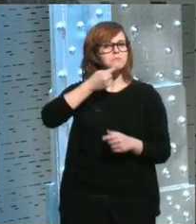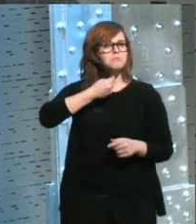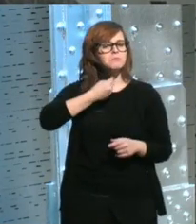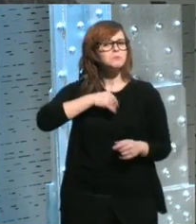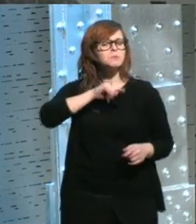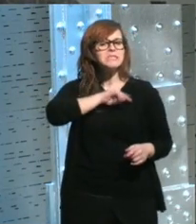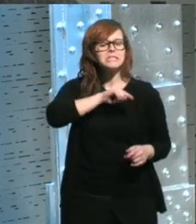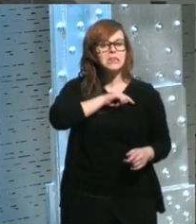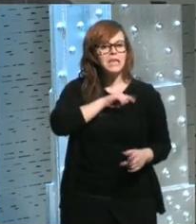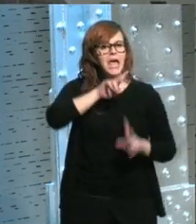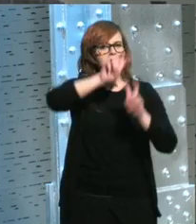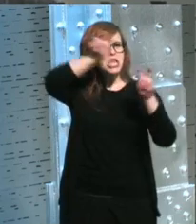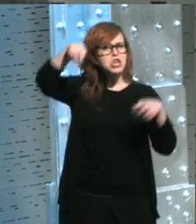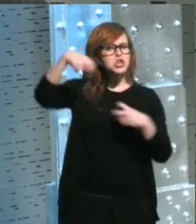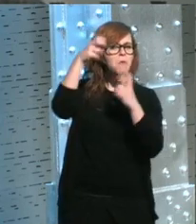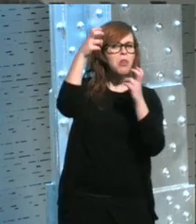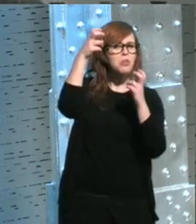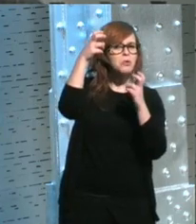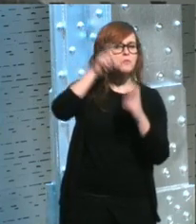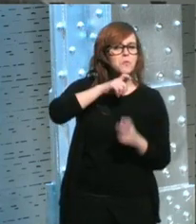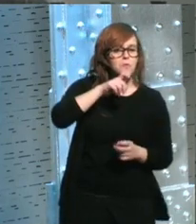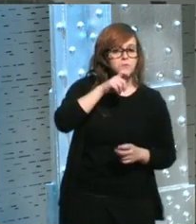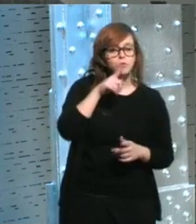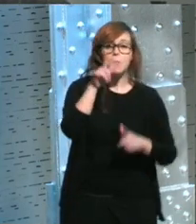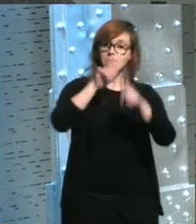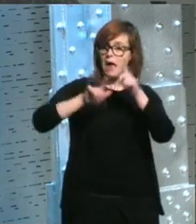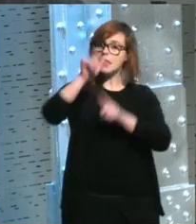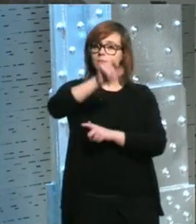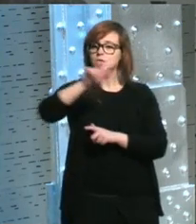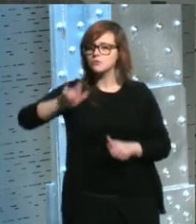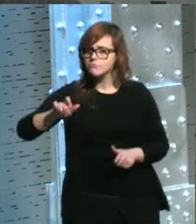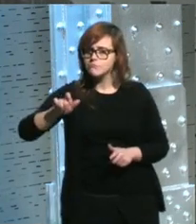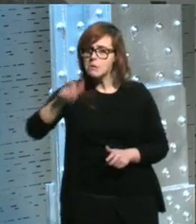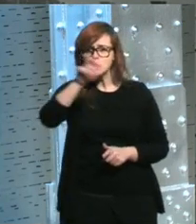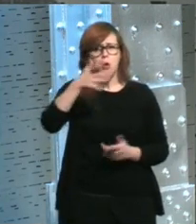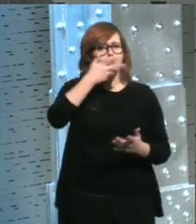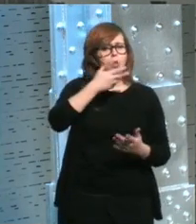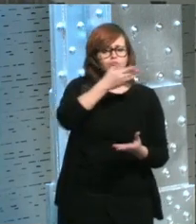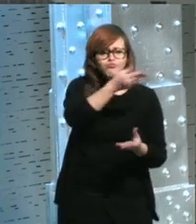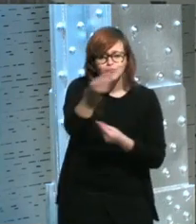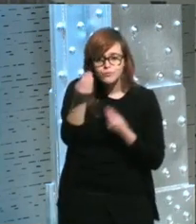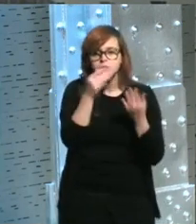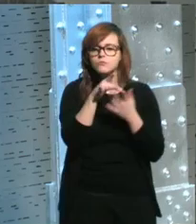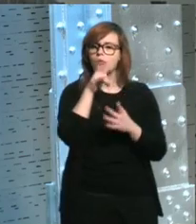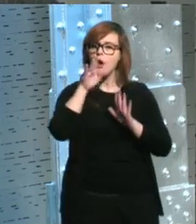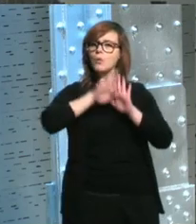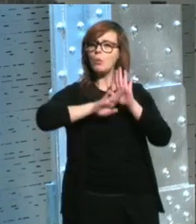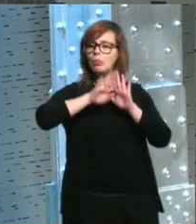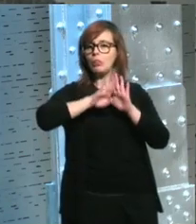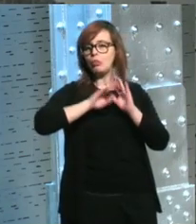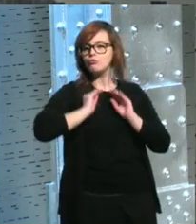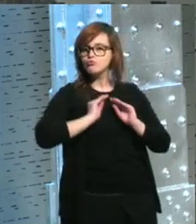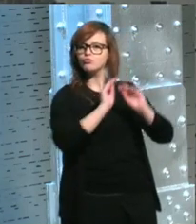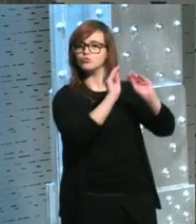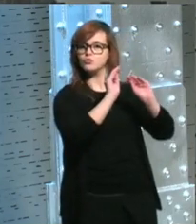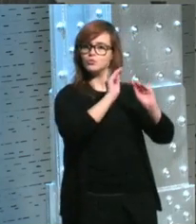innovación. Un viaje de personas, lo ha hecho él y ha conocido personas. Lo ha hecho en unas determinadas condiciones, en un